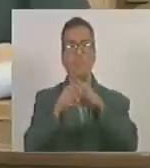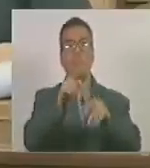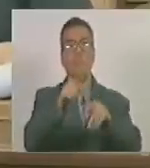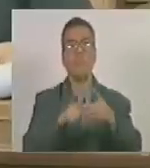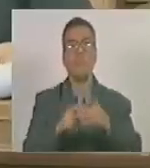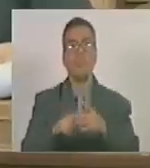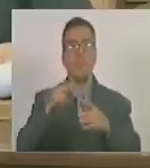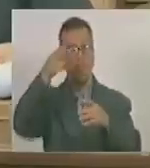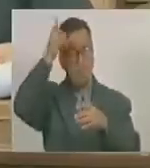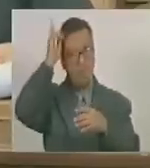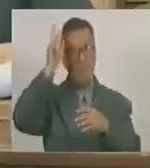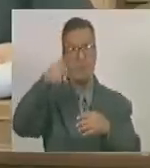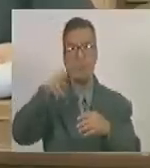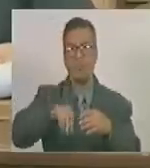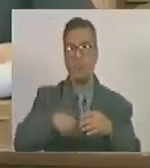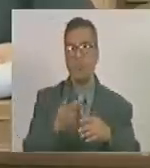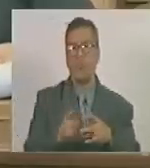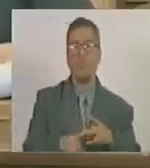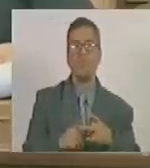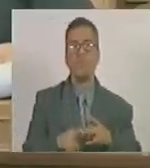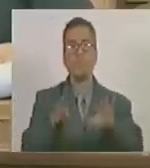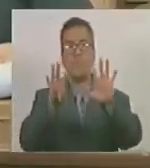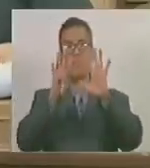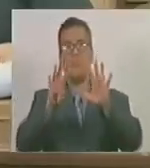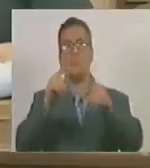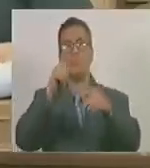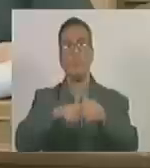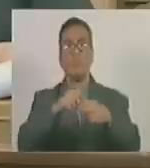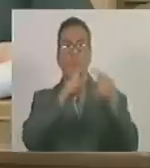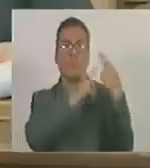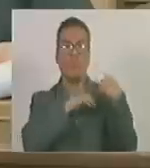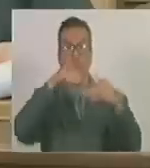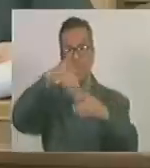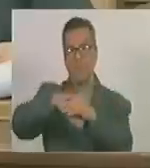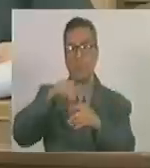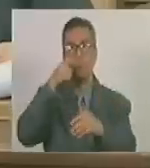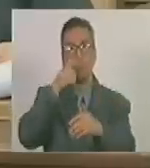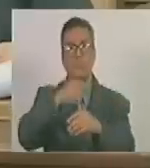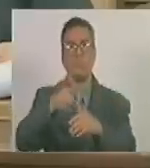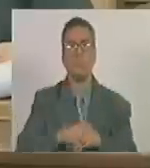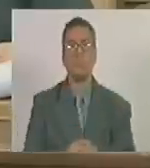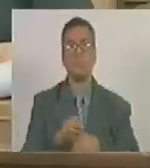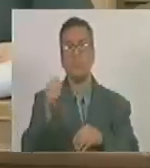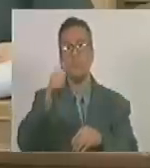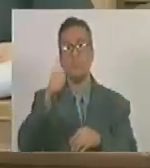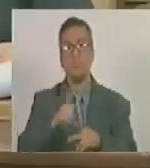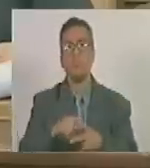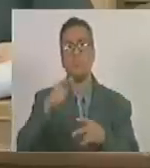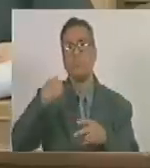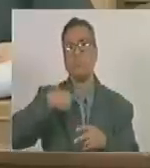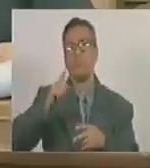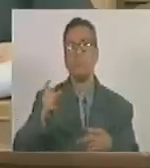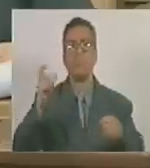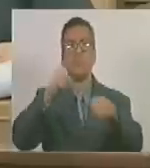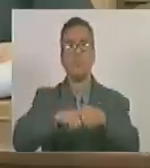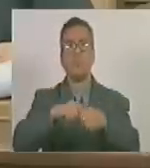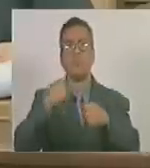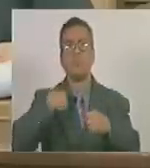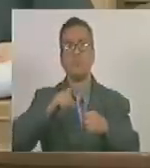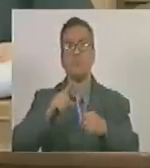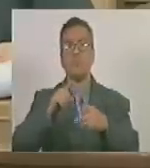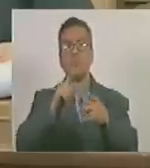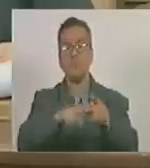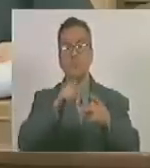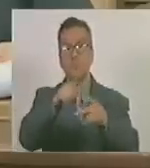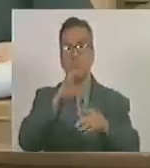comunidades indígenas. 9. No ocupar cargos de elección popular. 10. No estar sujeto a